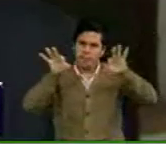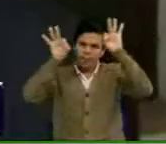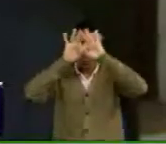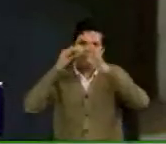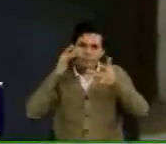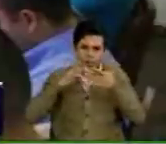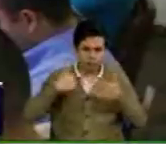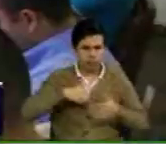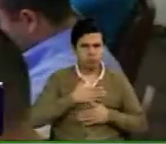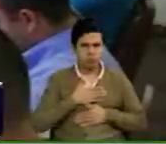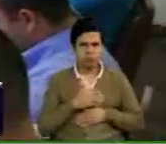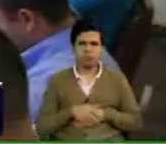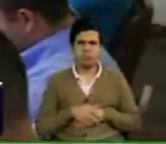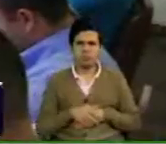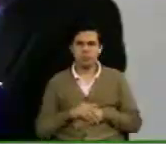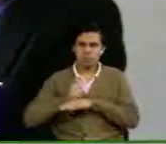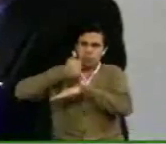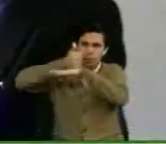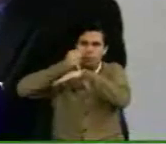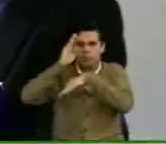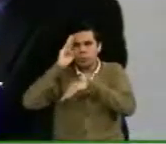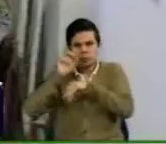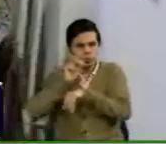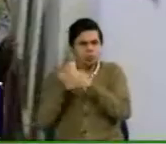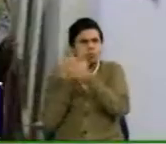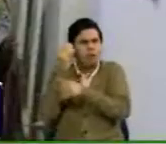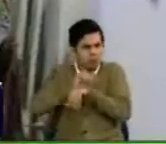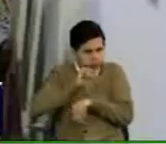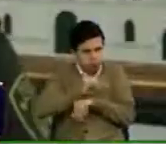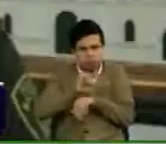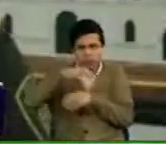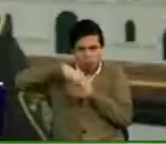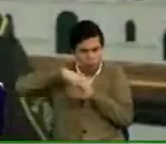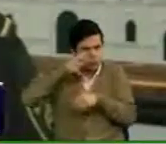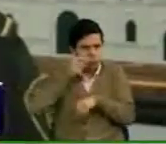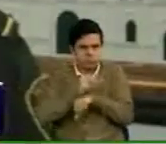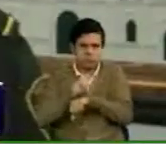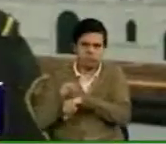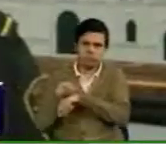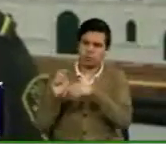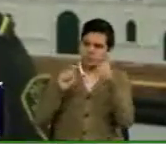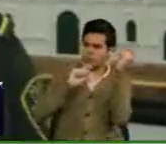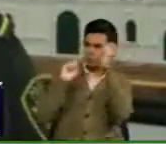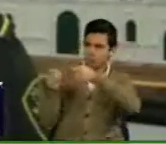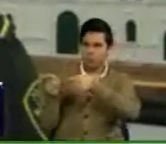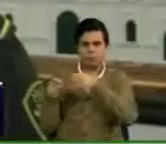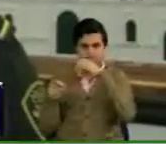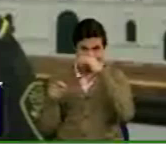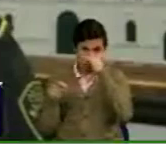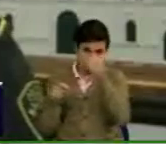la nuestra. Un nuevo comandante estará vigilando los comicios electorales. ¿Quién se va a encargar?